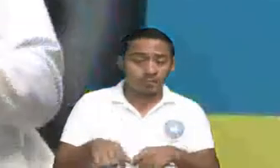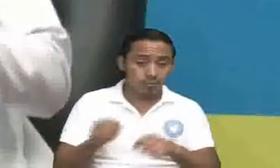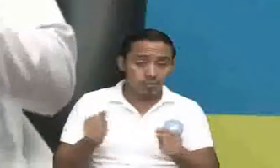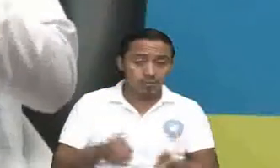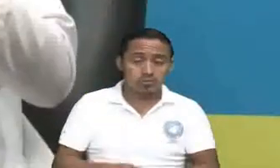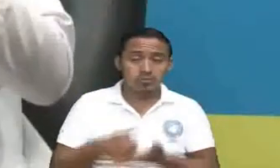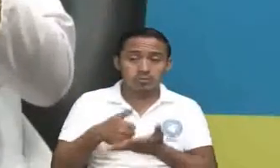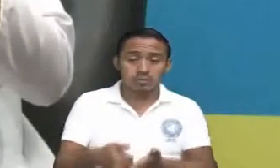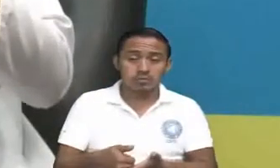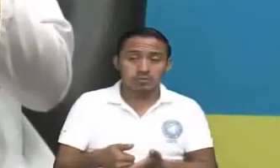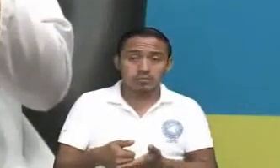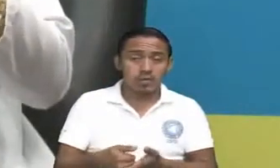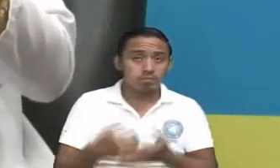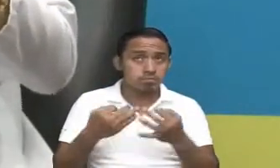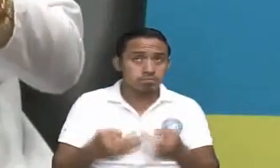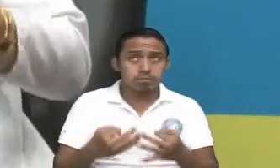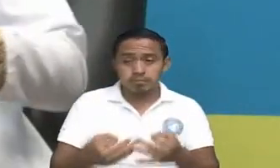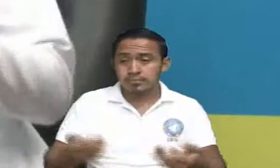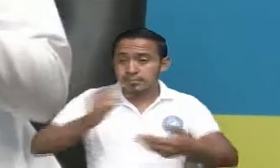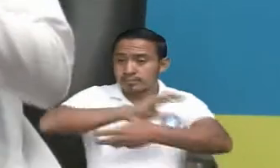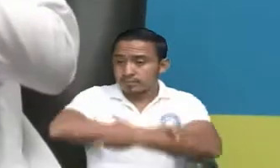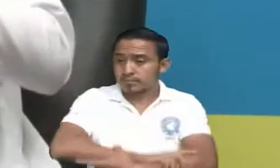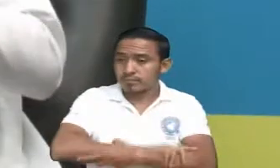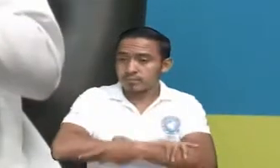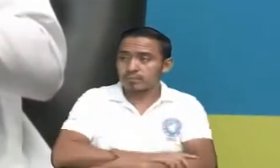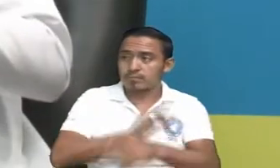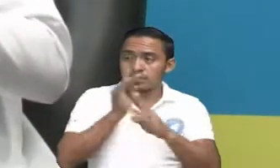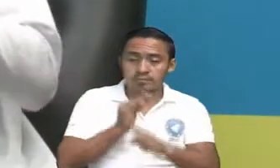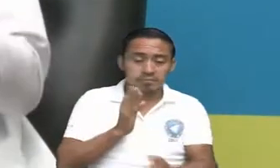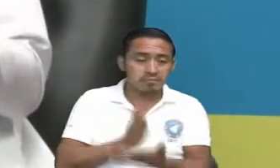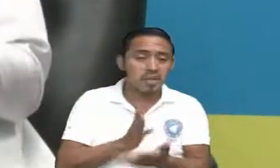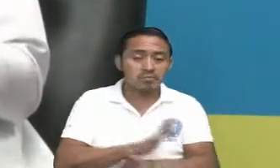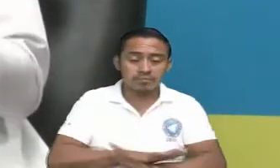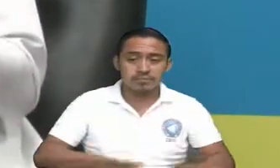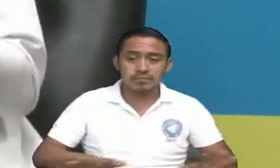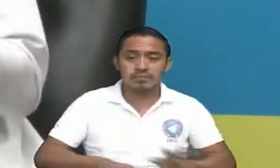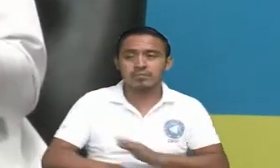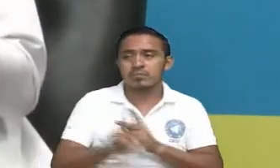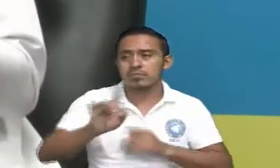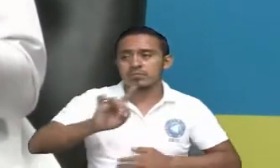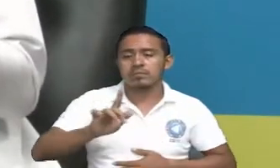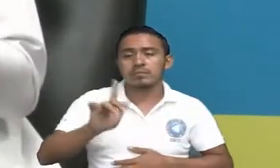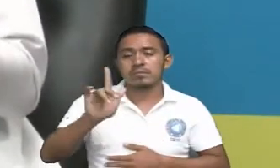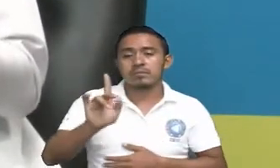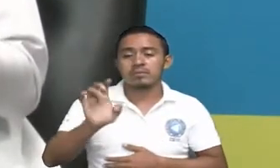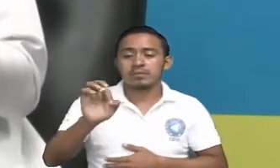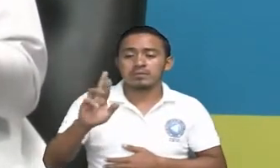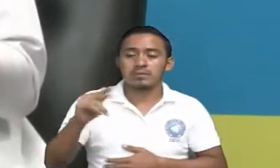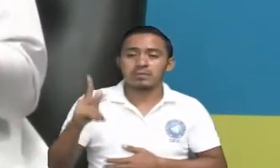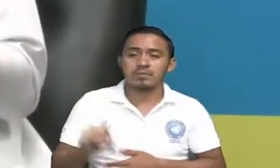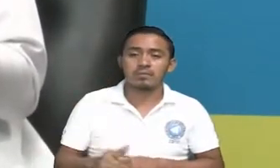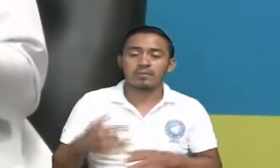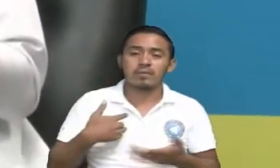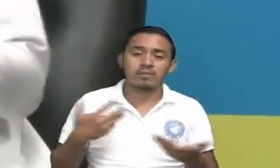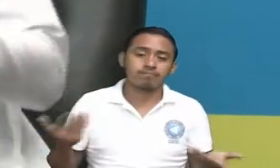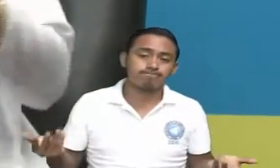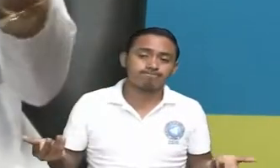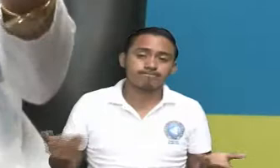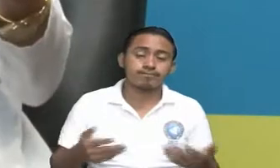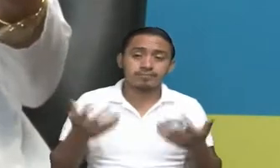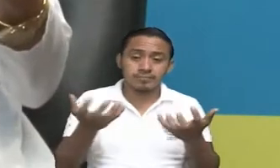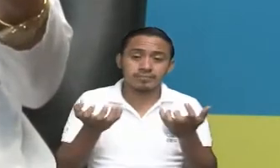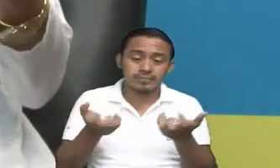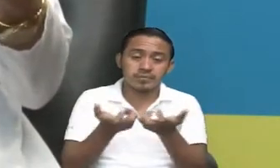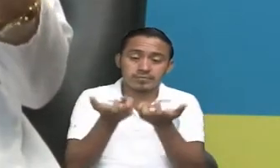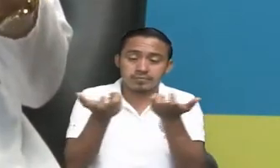para que las personas se reconcilien y las cosas salgan bien. A veces las terapias de pareja también son para cuando se quieren